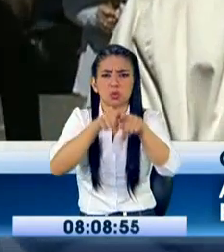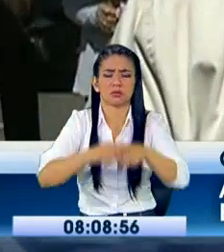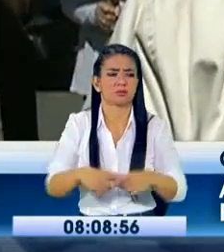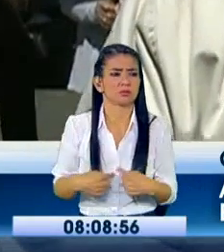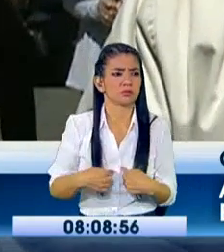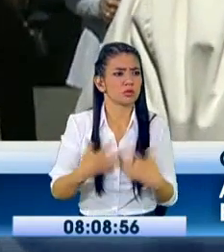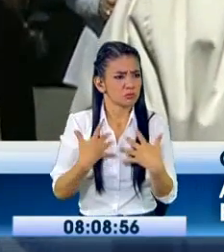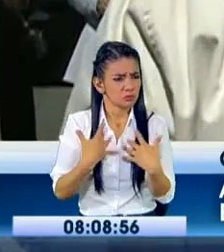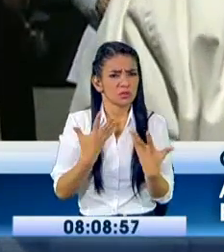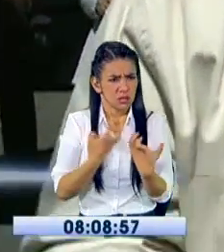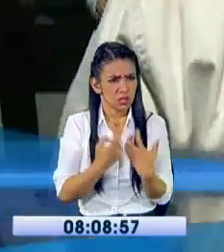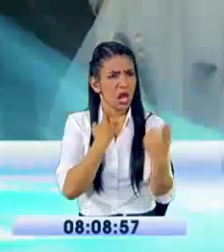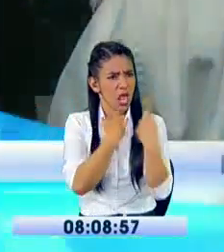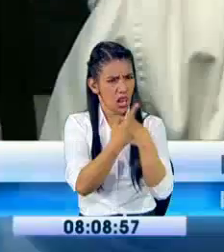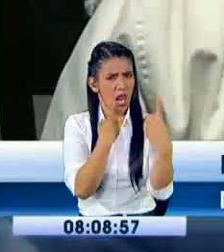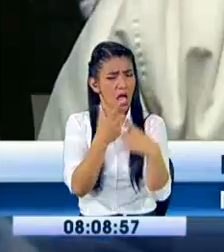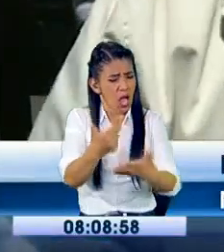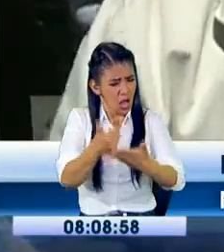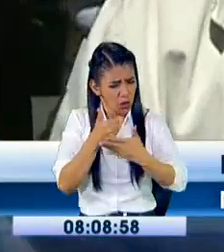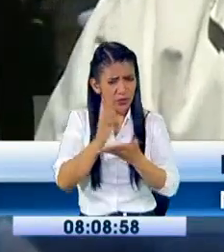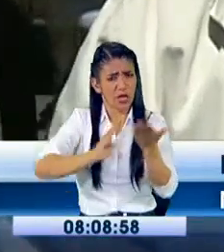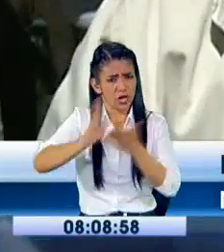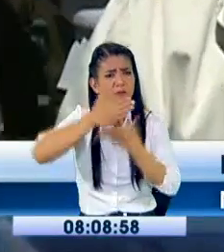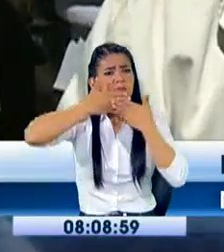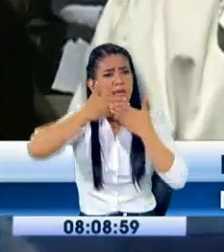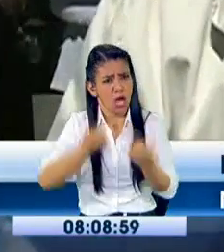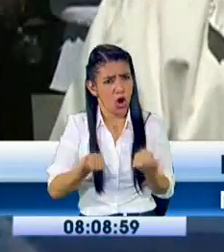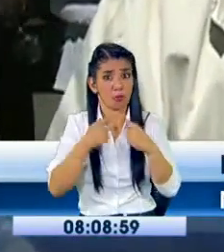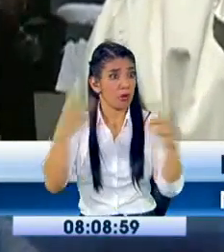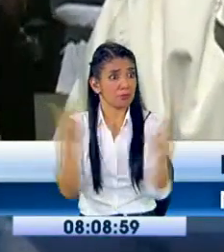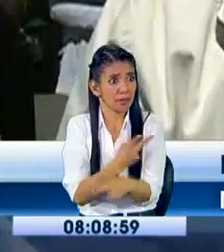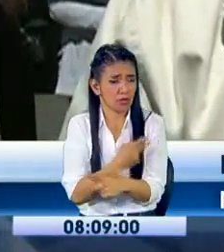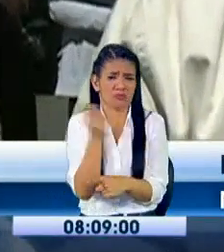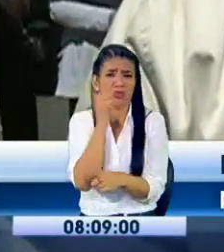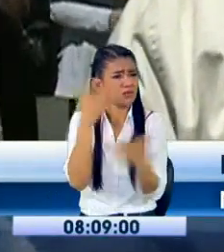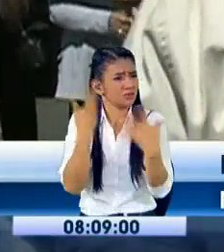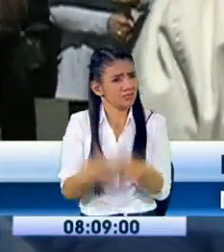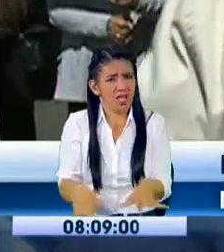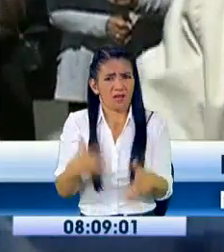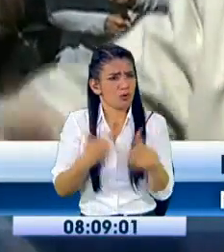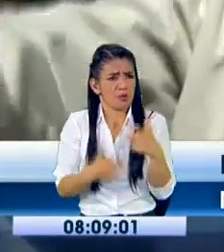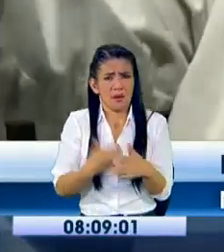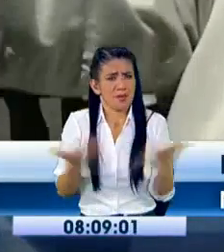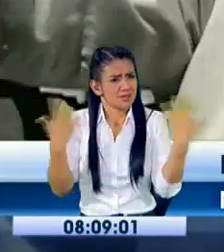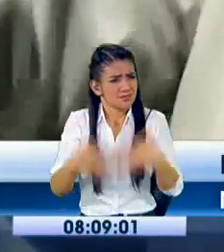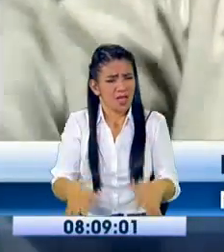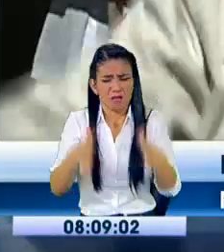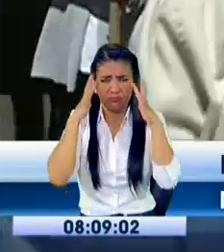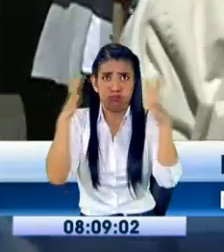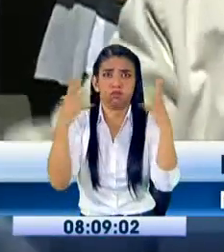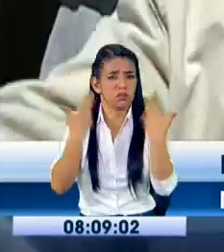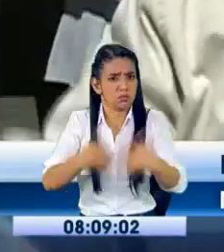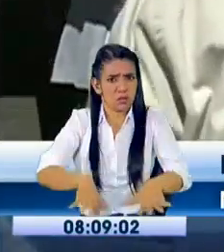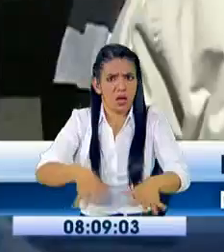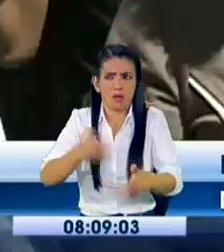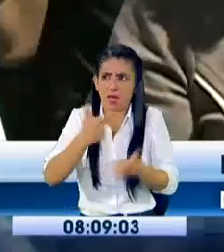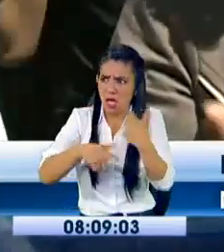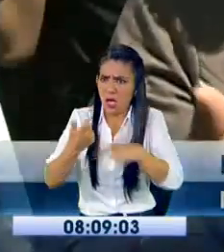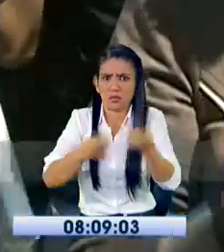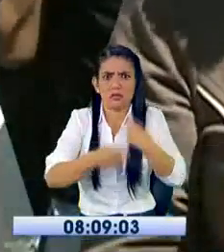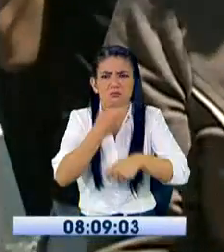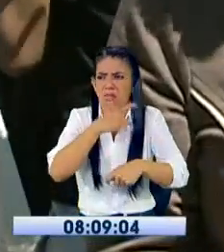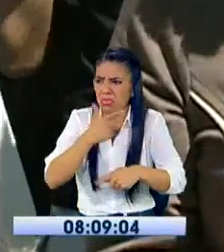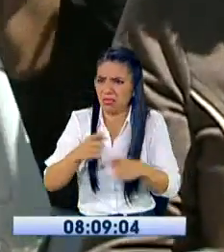y en menos de media hora llegaron al punto de protesta. El secretario de Seguridad fue quien recibió a una delegación de 10 dirigentes.